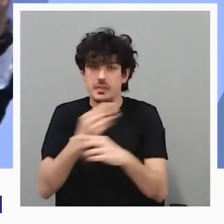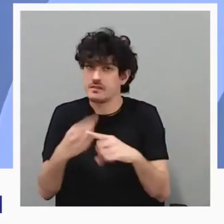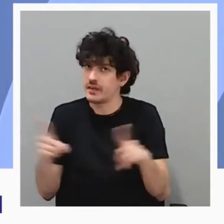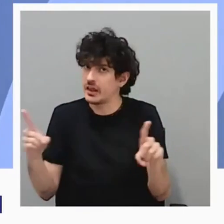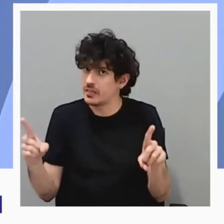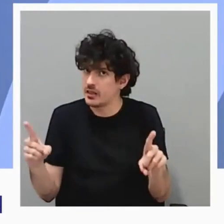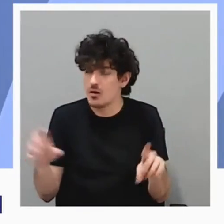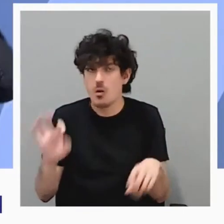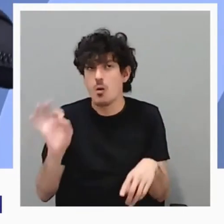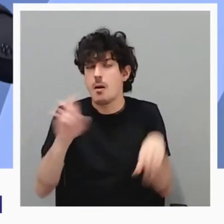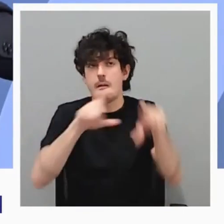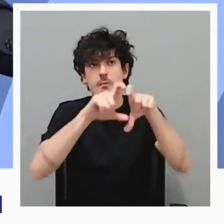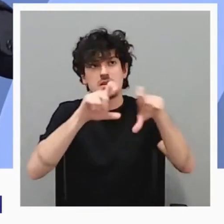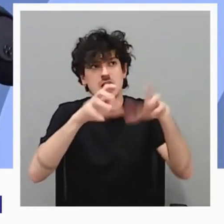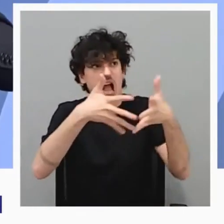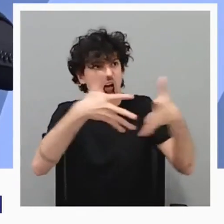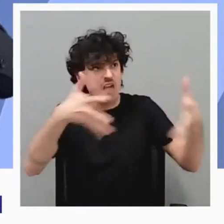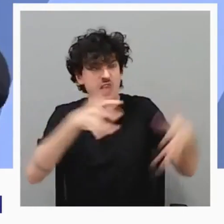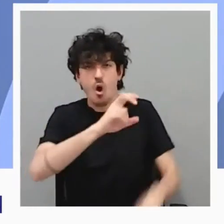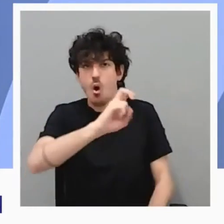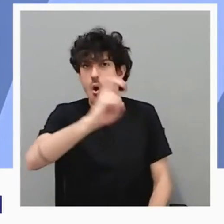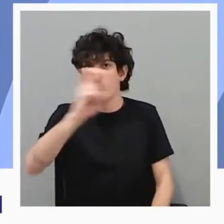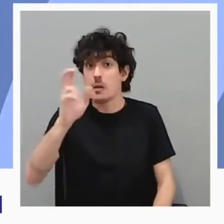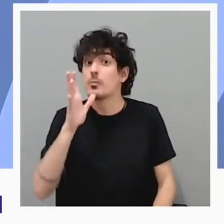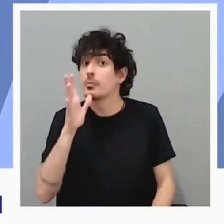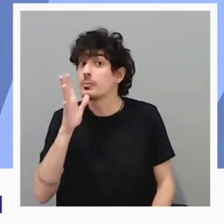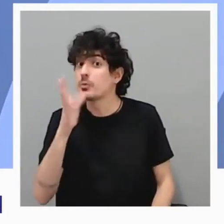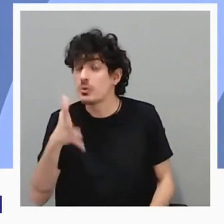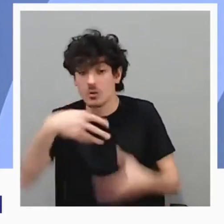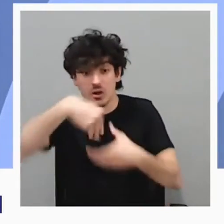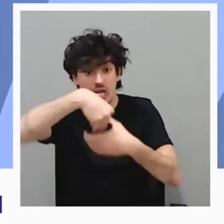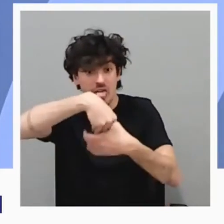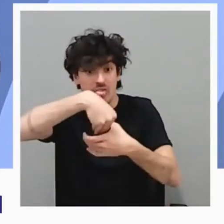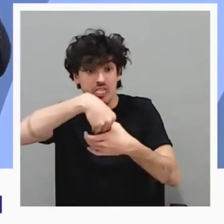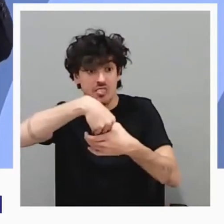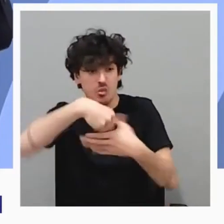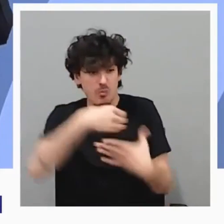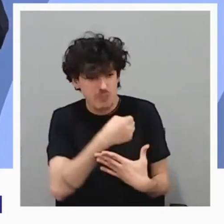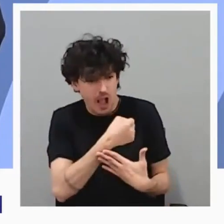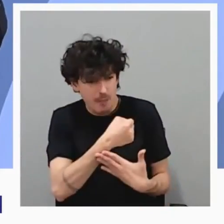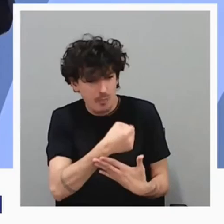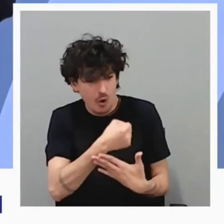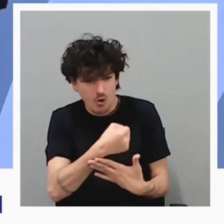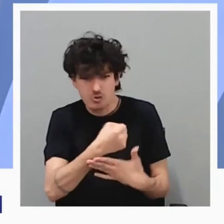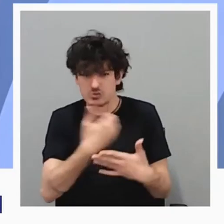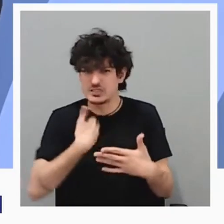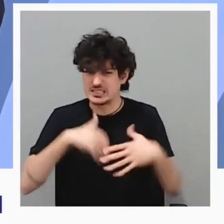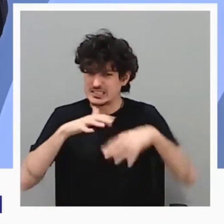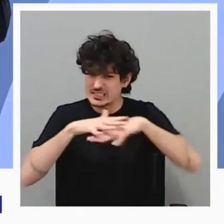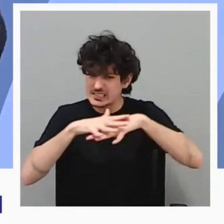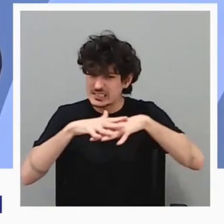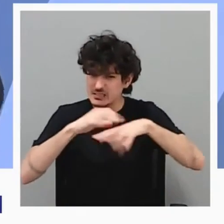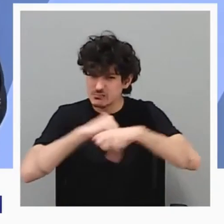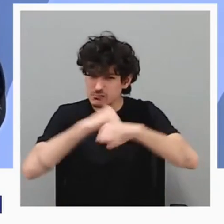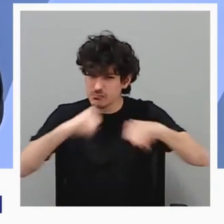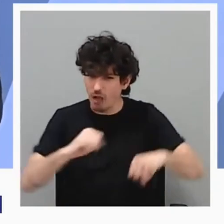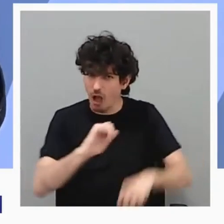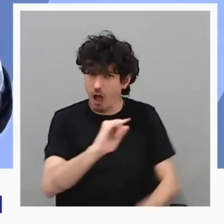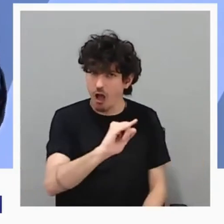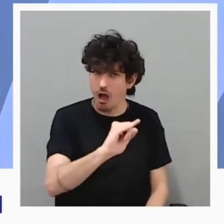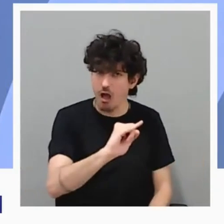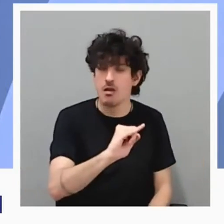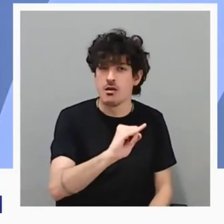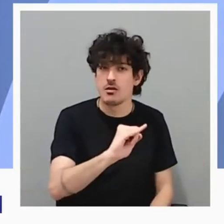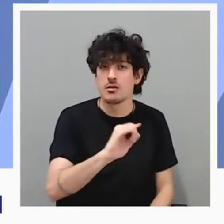otra, ¿no? ¿Por qué? Pues porque tiene detrás un arrope, ¿no? Eso es una clave fundamental. Y claro, y el segundo elemento, el de mentores,